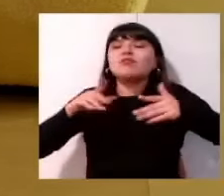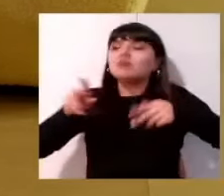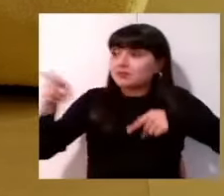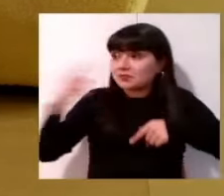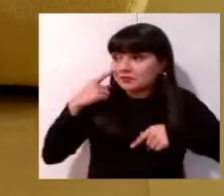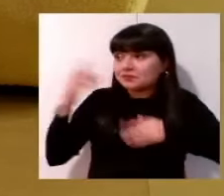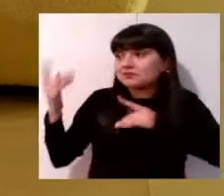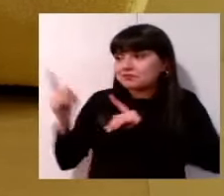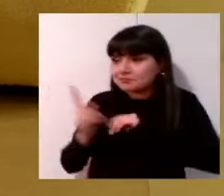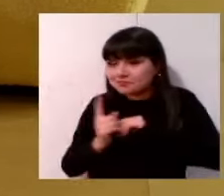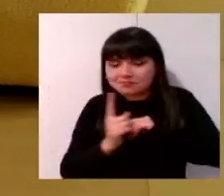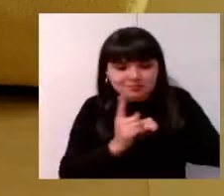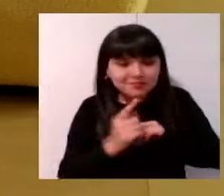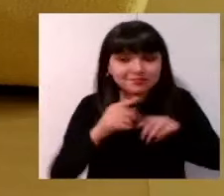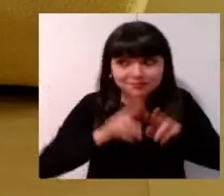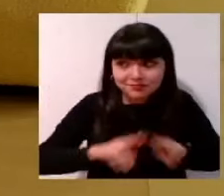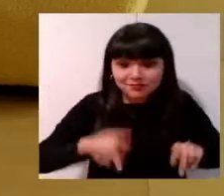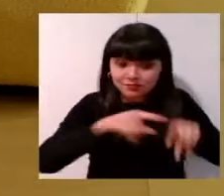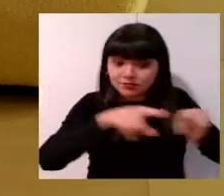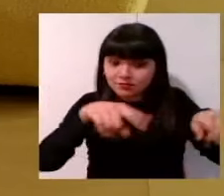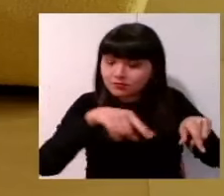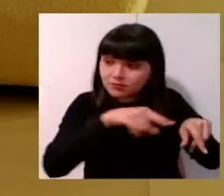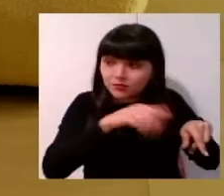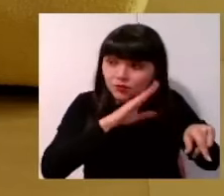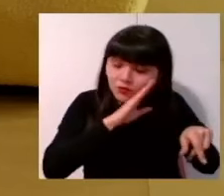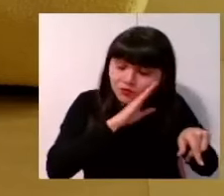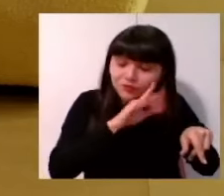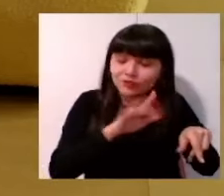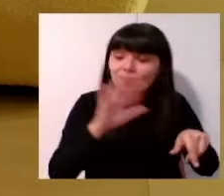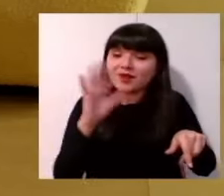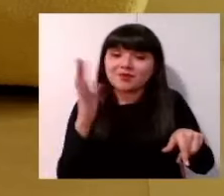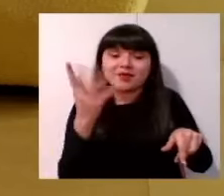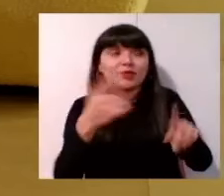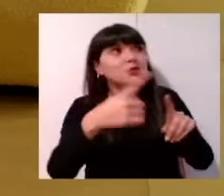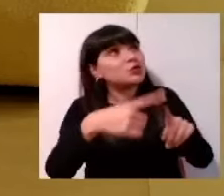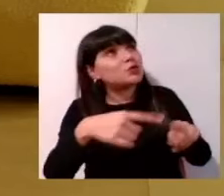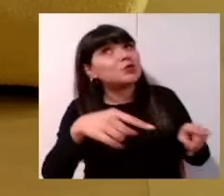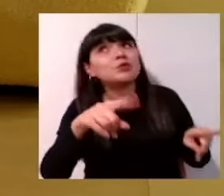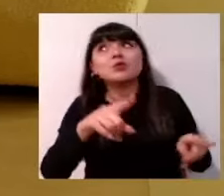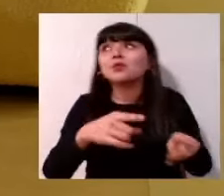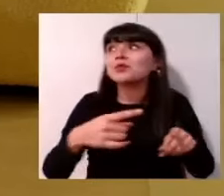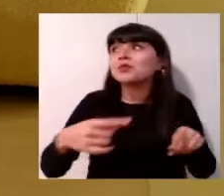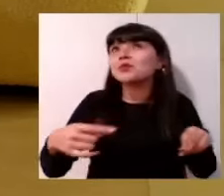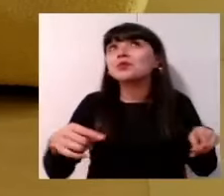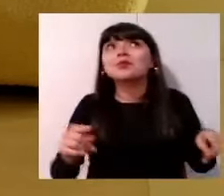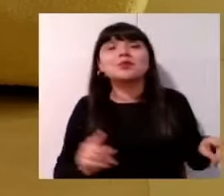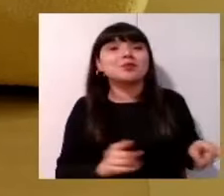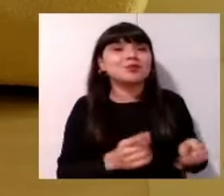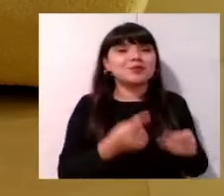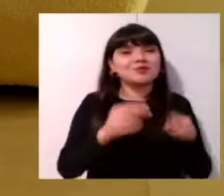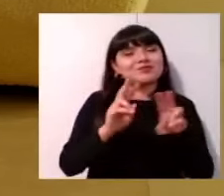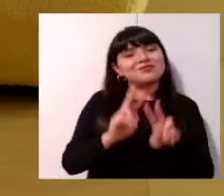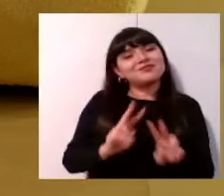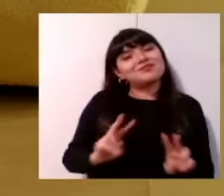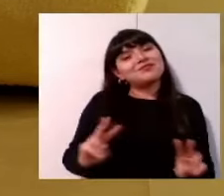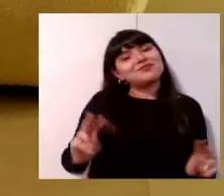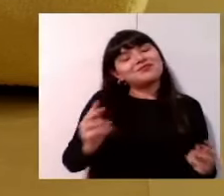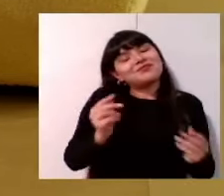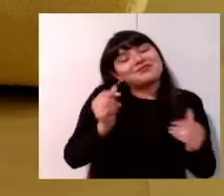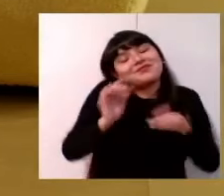va a dormir, preparando el ambiente para hacer un ambiente también más cálido, que eso es súper